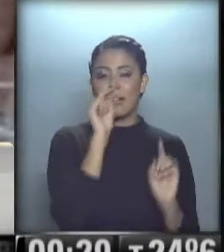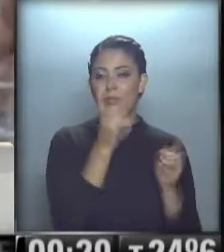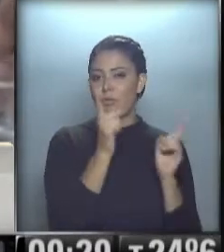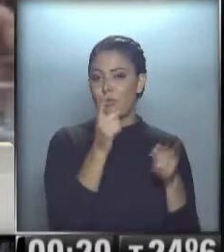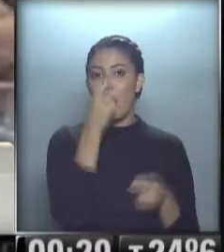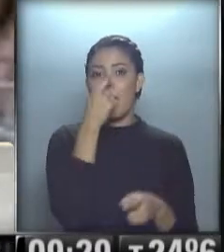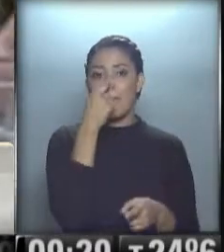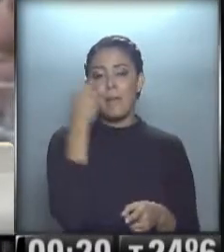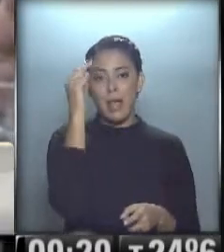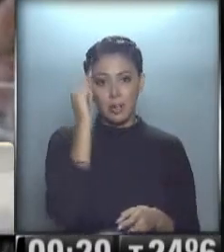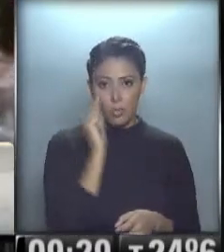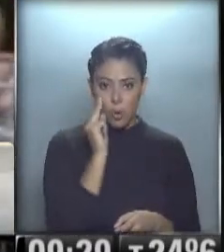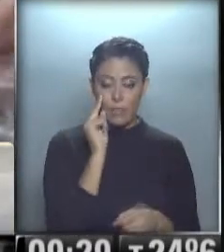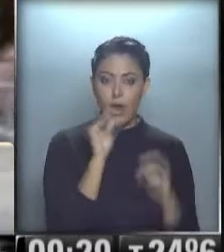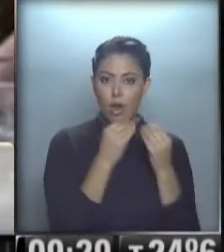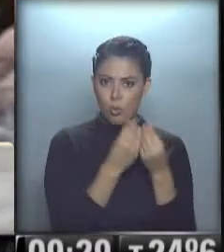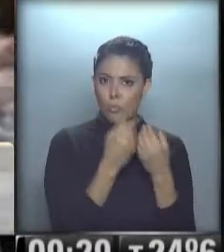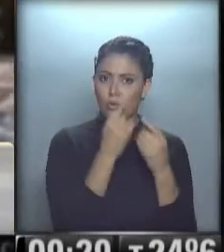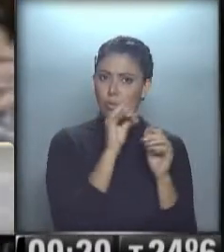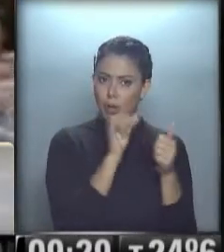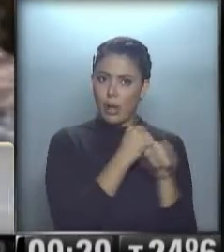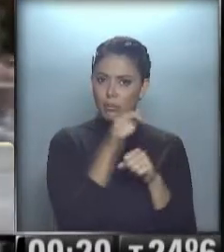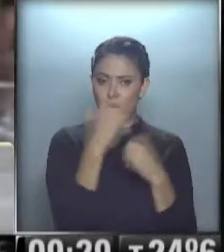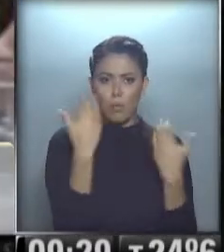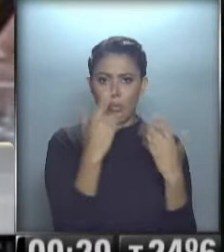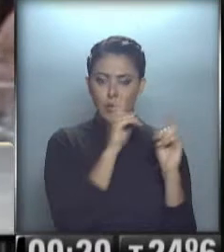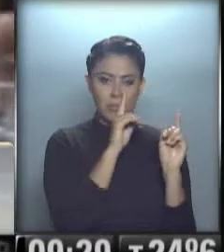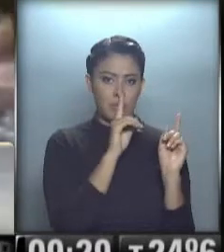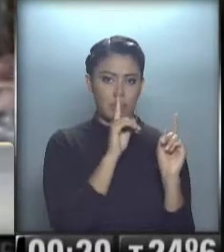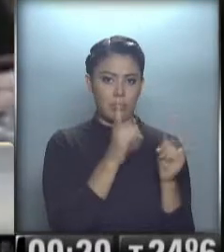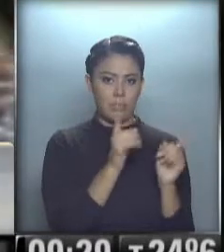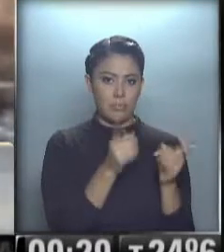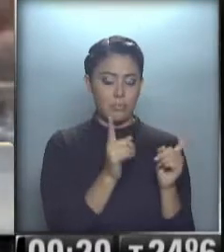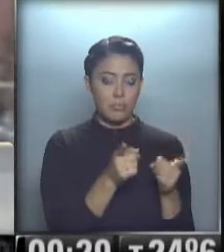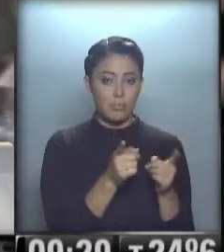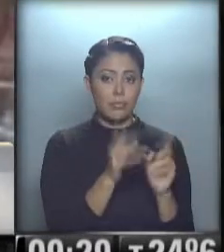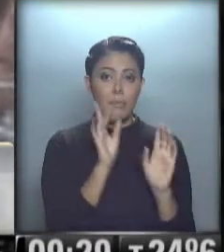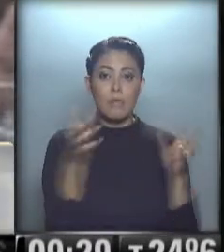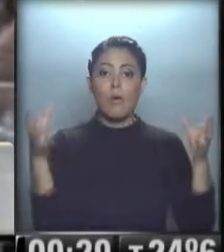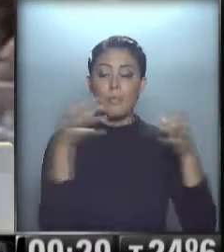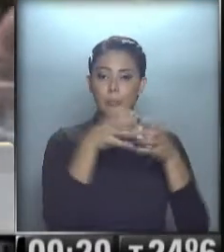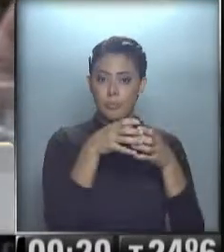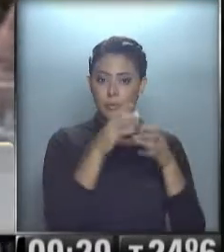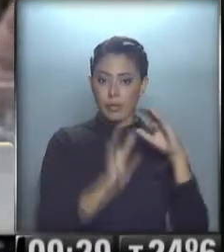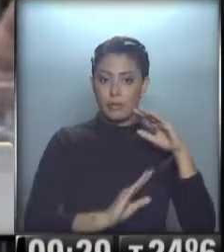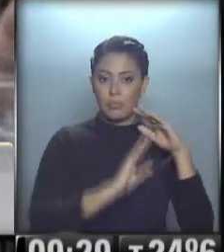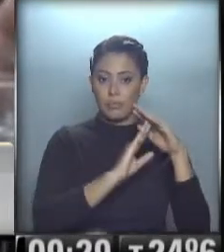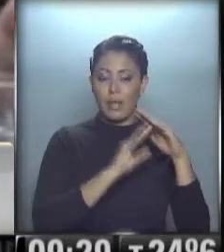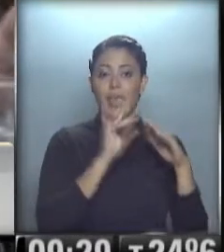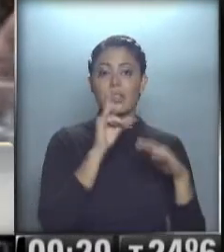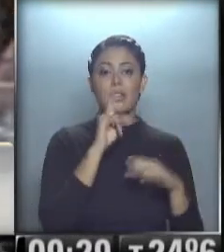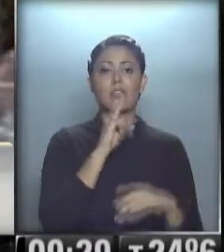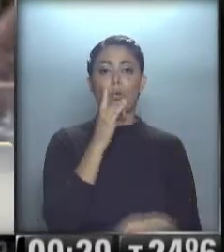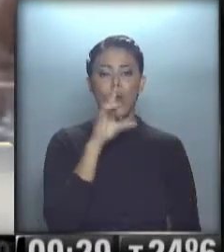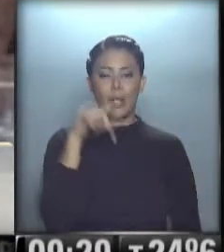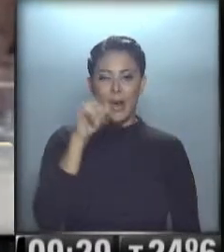comisiones los números le dan como para mantener las 29 comisiones de este bloque que preside juliana título que estamos